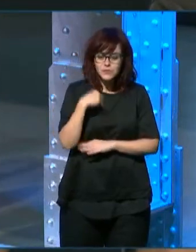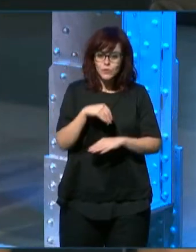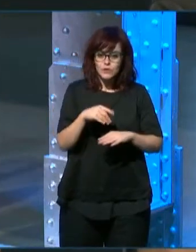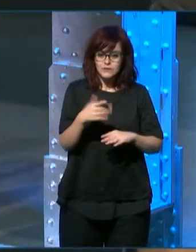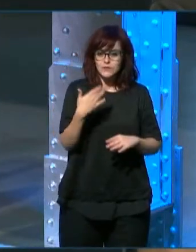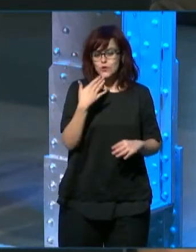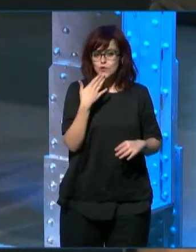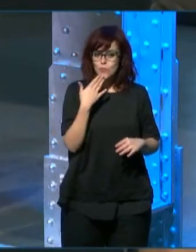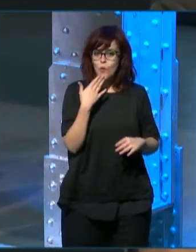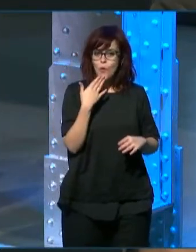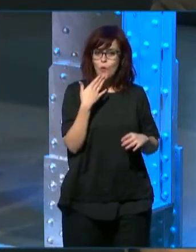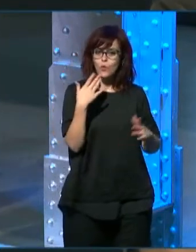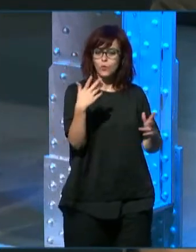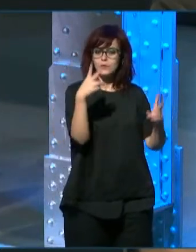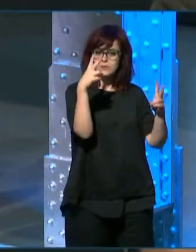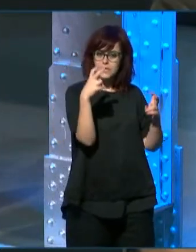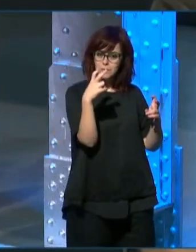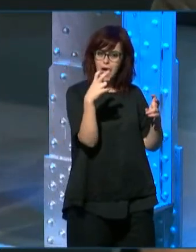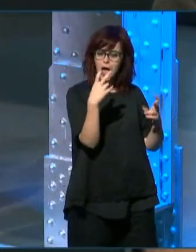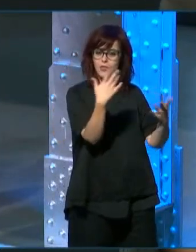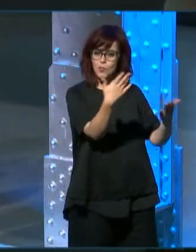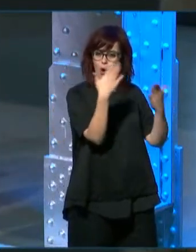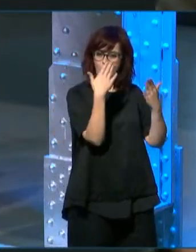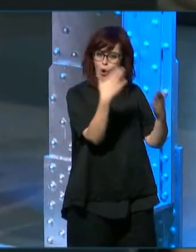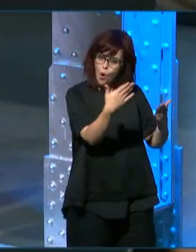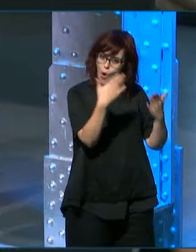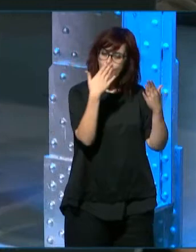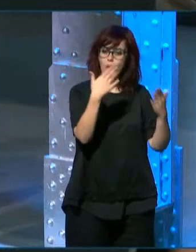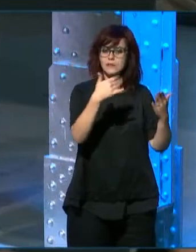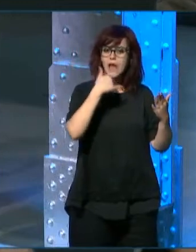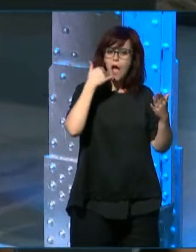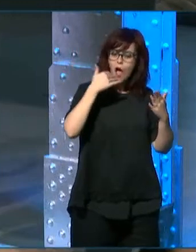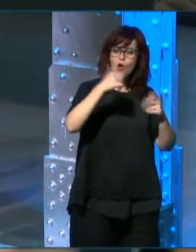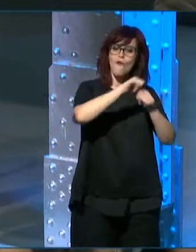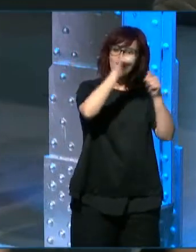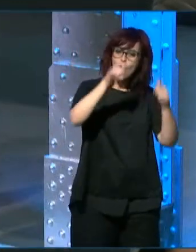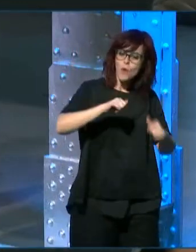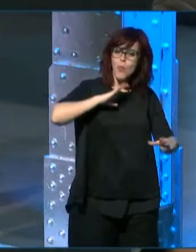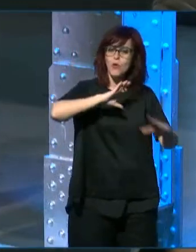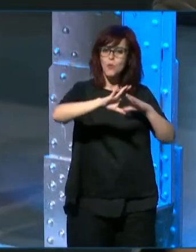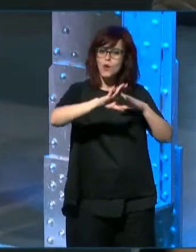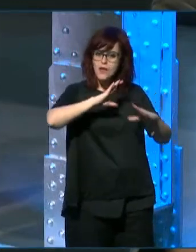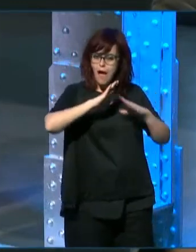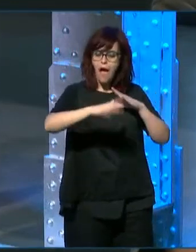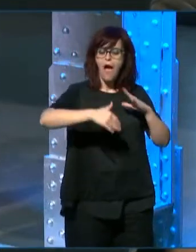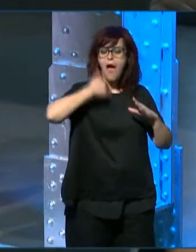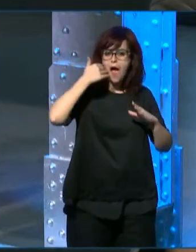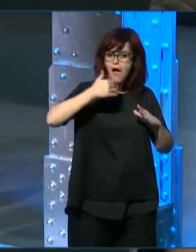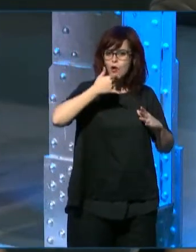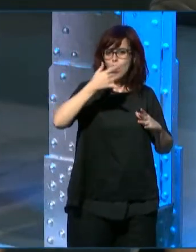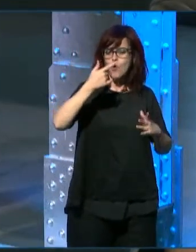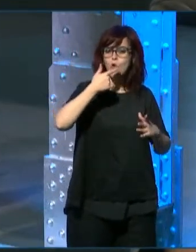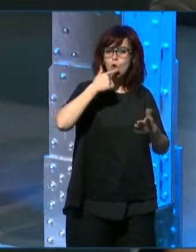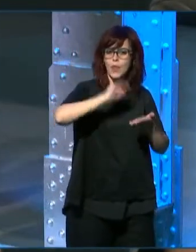elegíaco. O sea, sí, claro, tiene ese punto elegíaco de que a lo mejor hay una manera de comunicarnos con los demás, un instrumento de conocimiento que